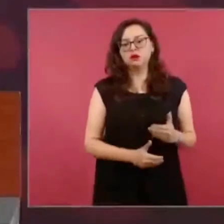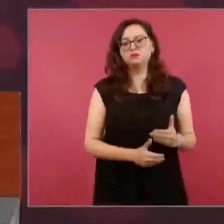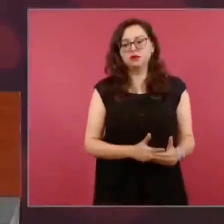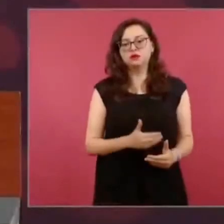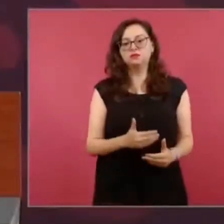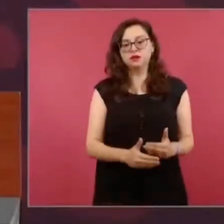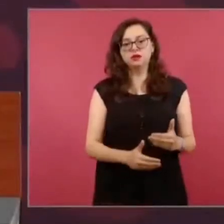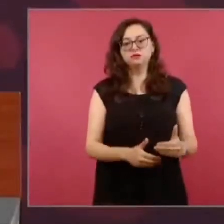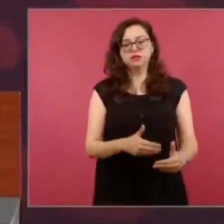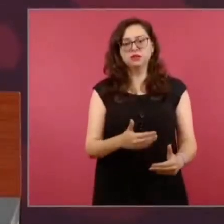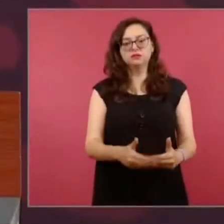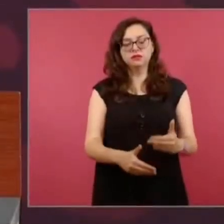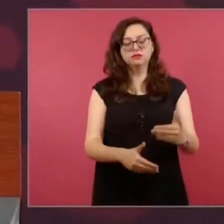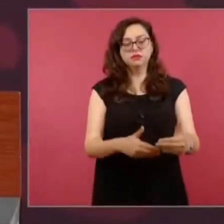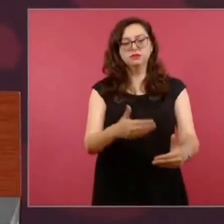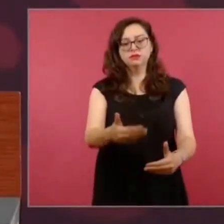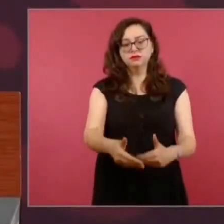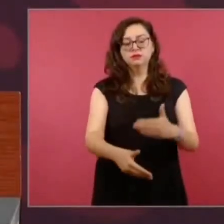y cada vez más,